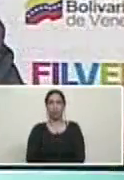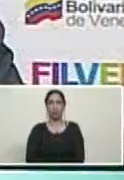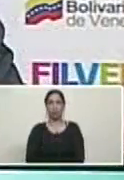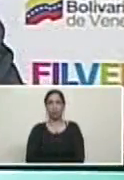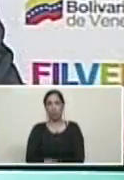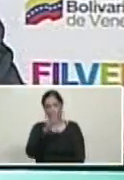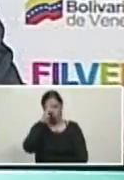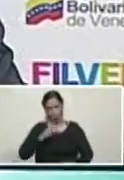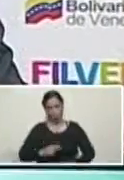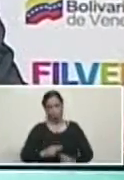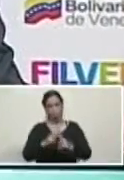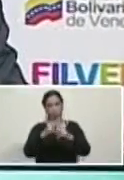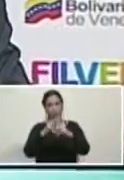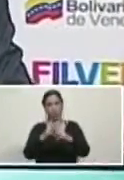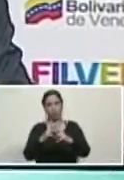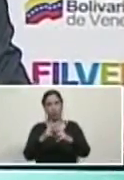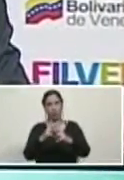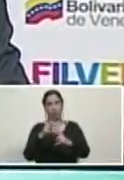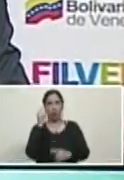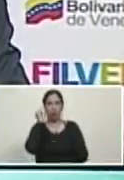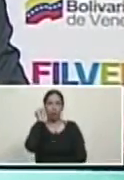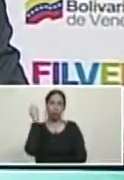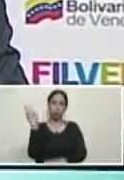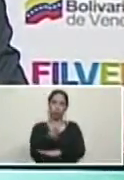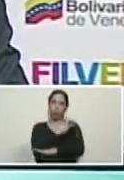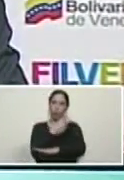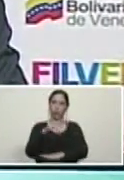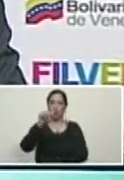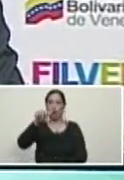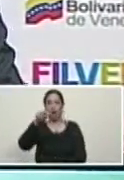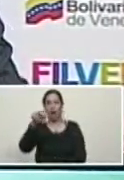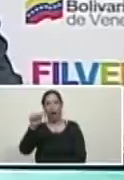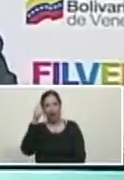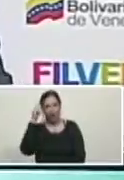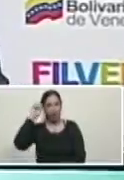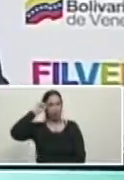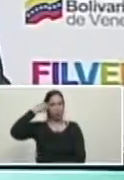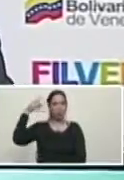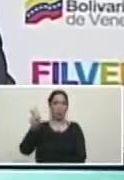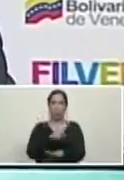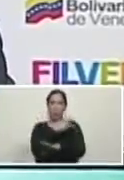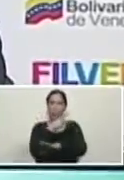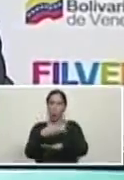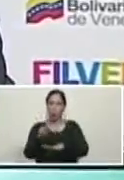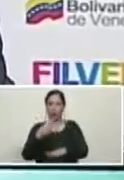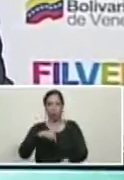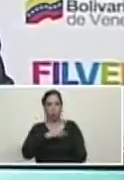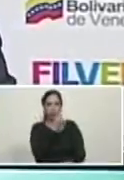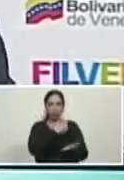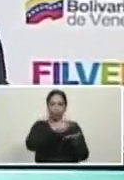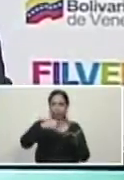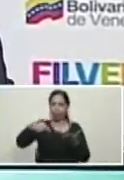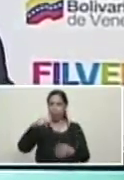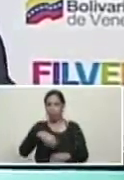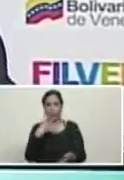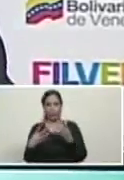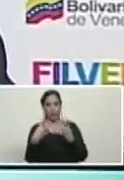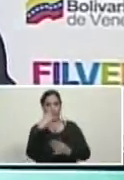poetisa Ana Enriqueta Terán, recordando a nuestros poetas. En esta Feria del